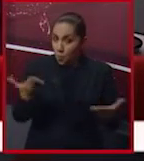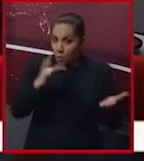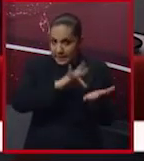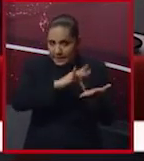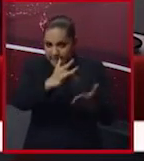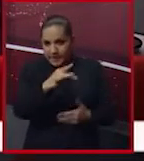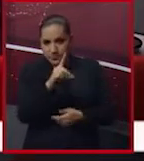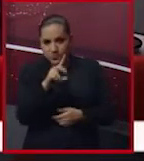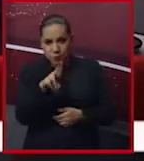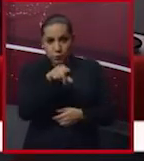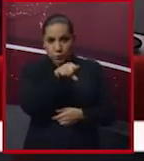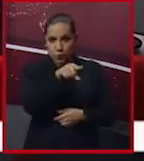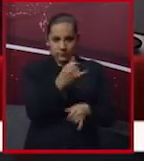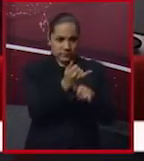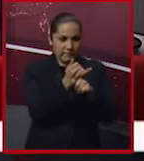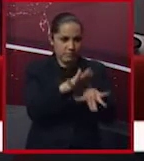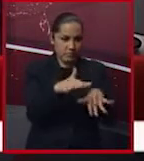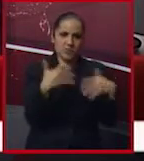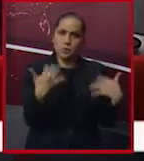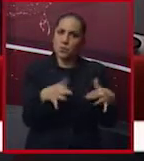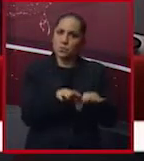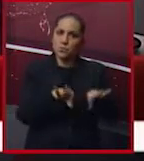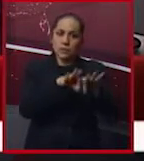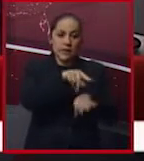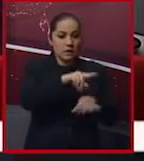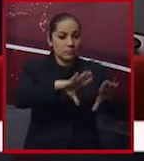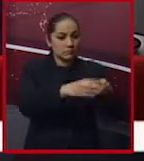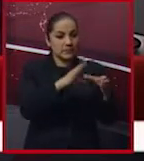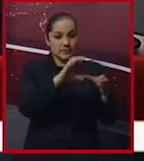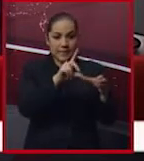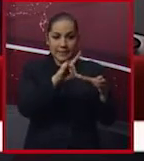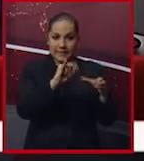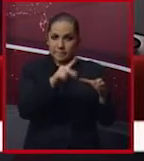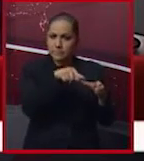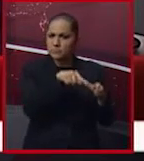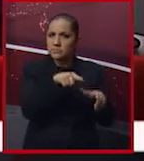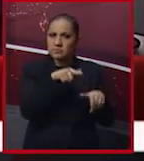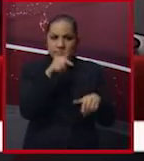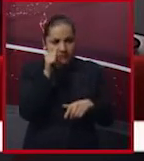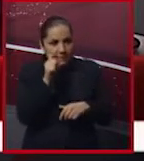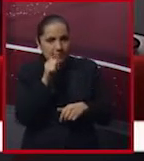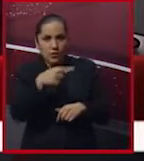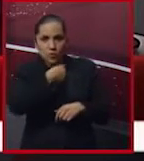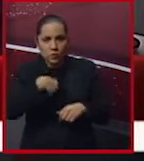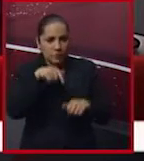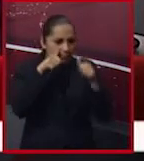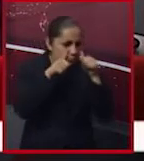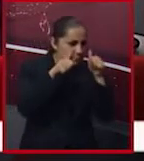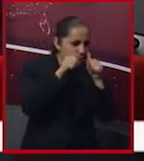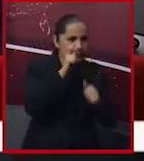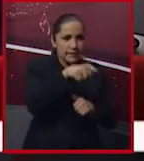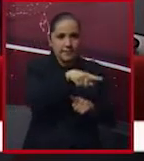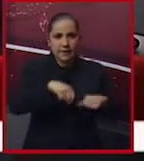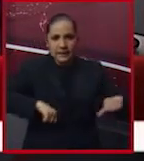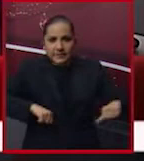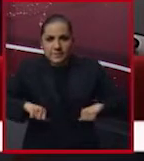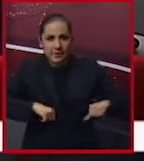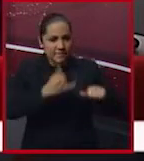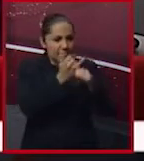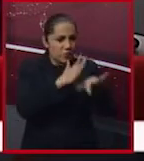Sin lugar a dudas, el CEDIP es un centro que hay que seguir porque siempre tiene actividades muy interesantes y muy enriquecedoras para el